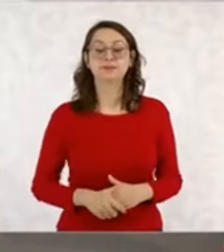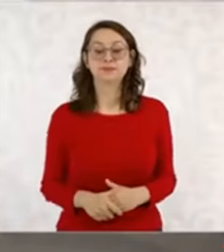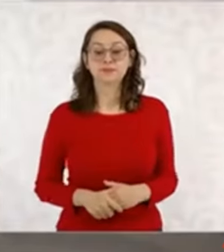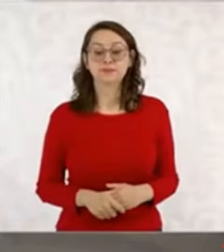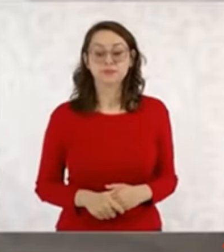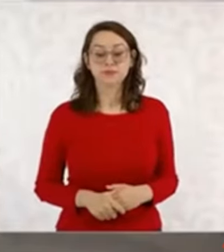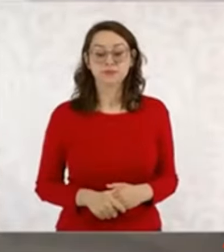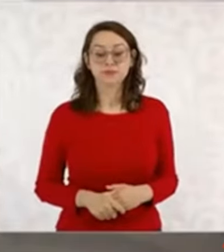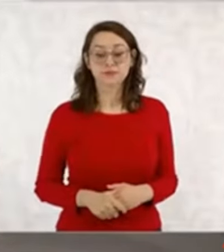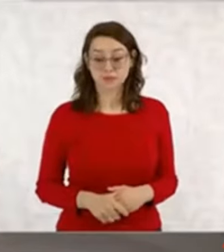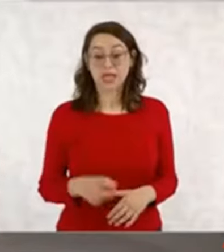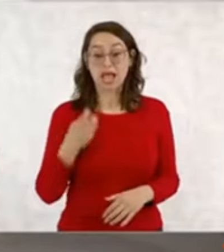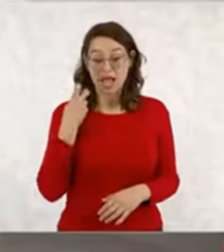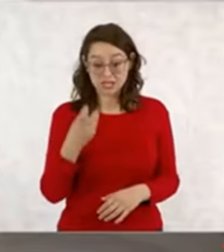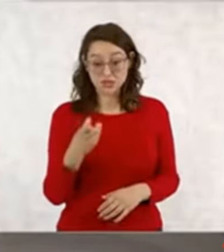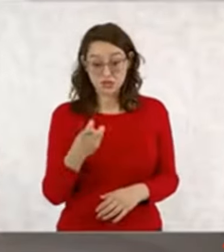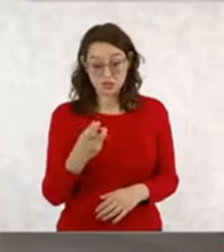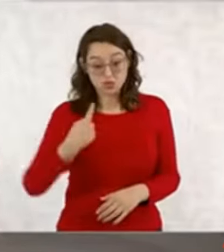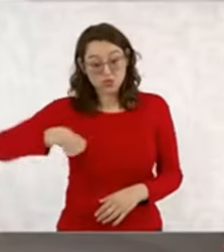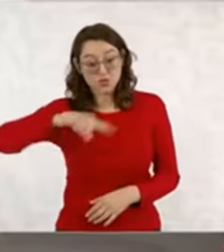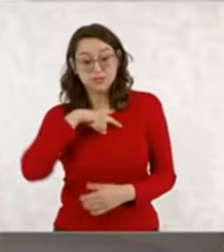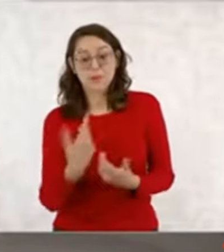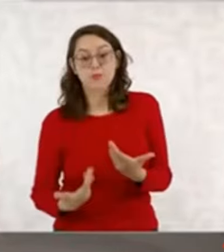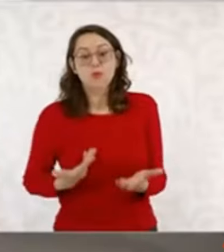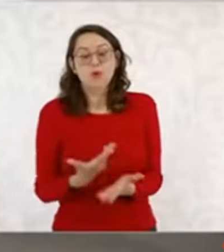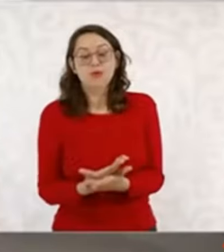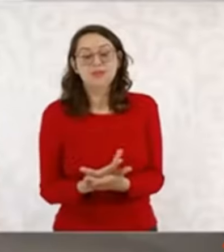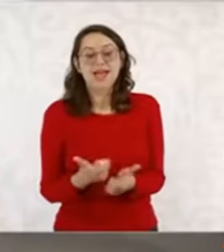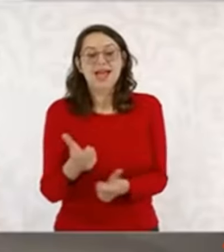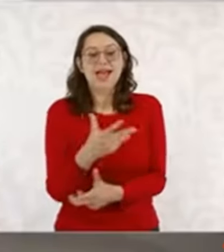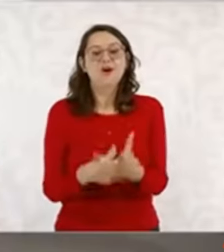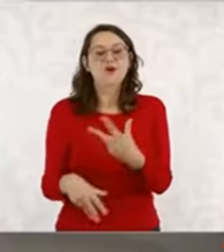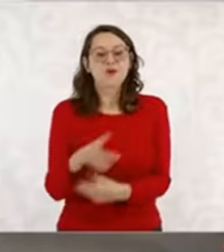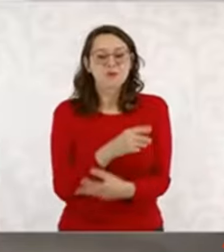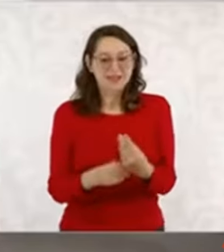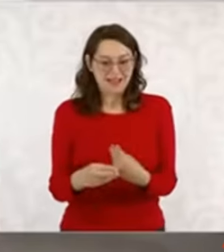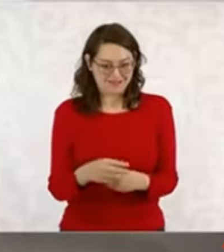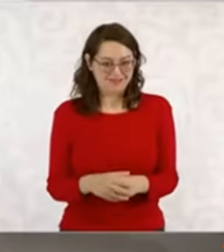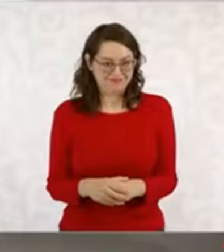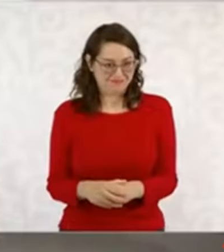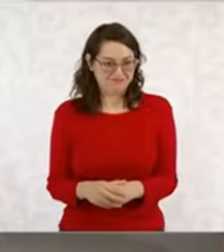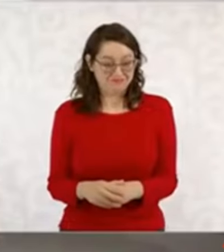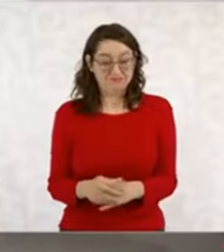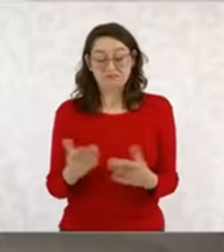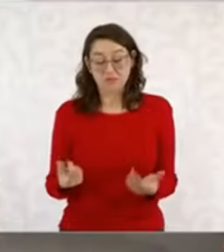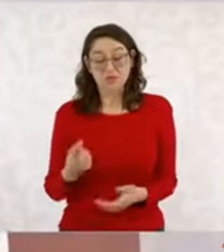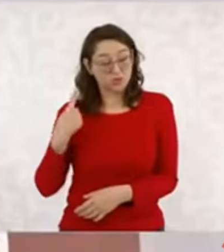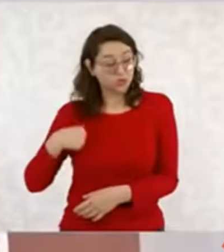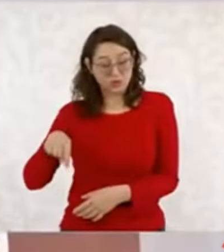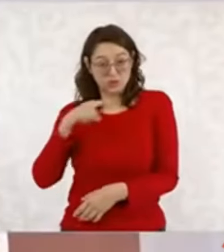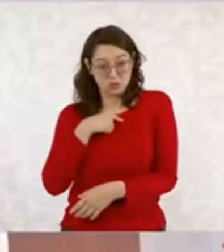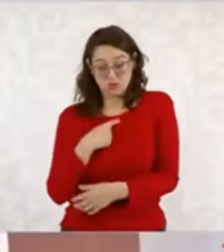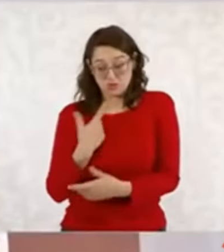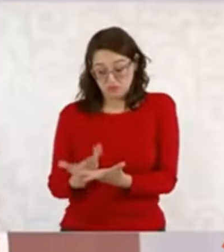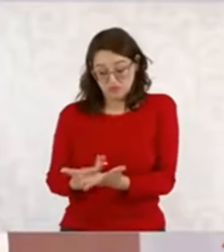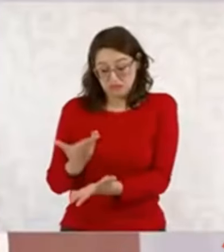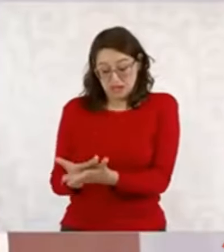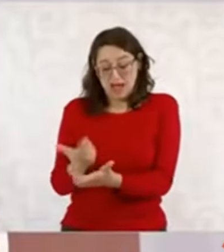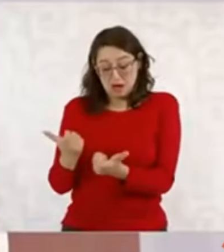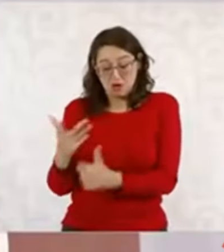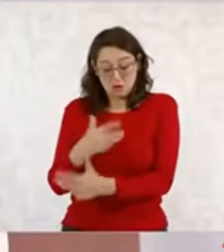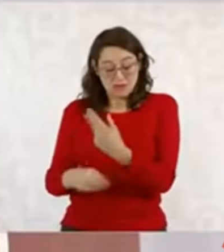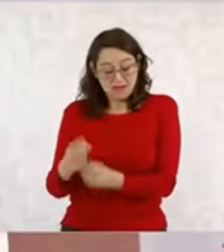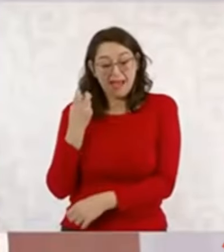Ese es el modelo económico que nosotros defendemos. Si a esto le agregamos aumento al salario, aumento en el número